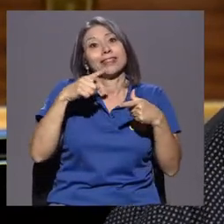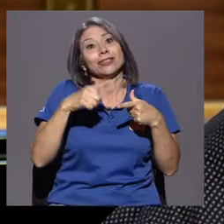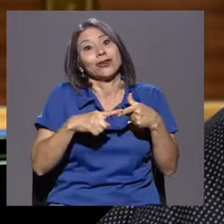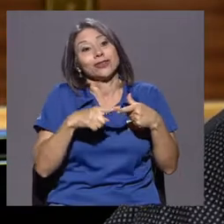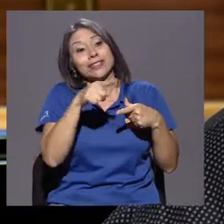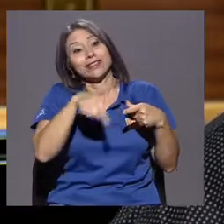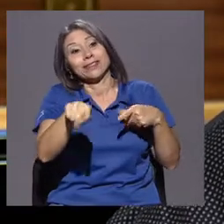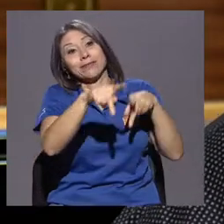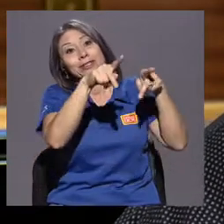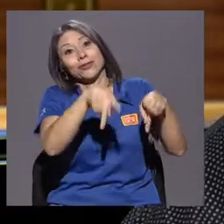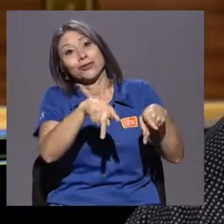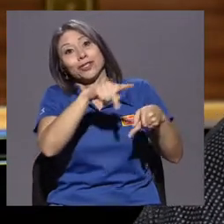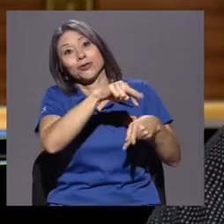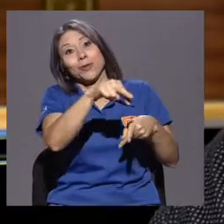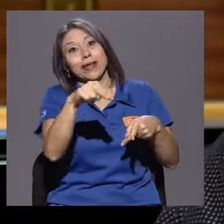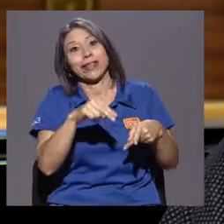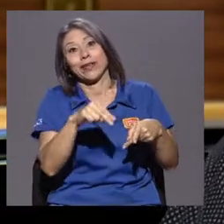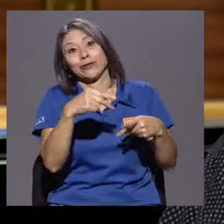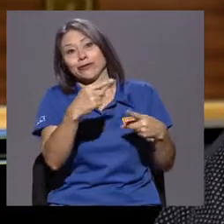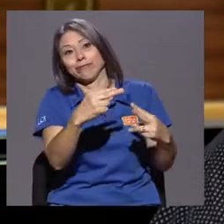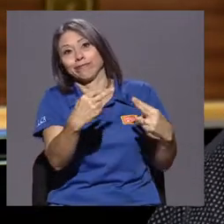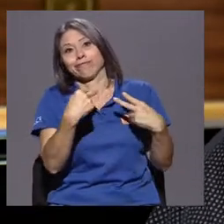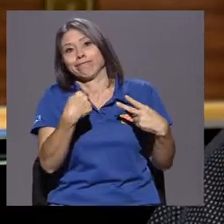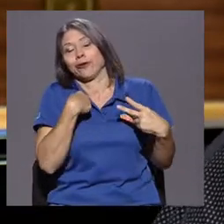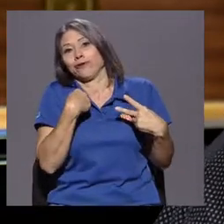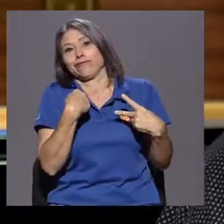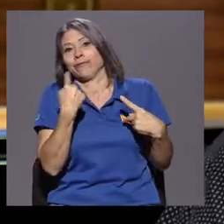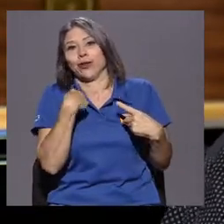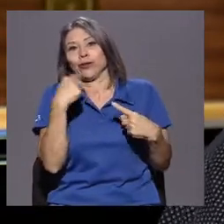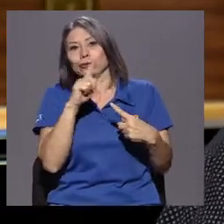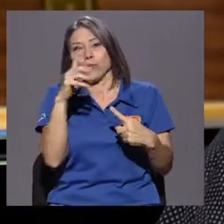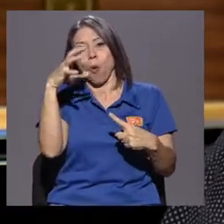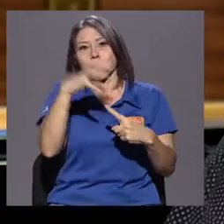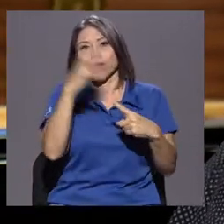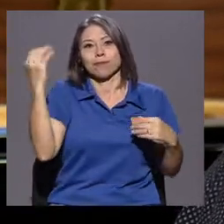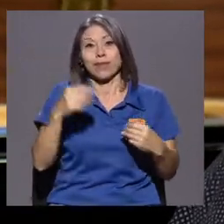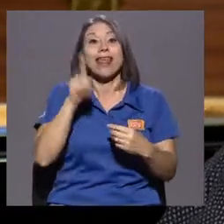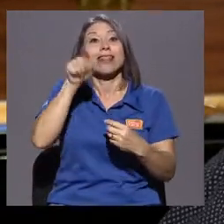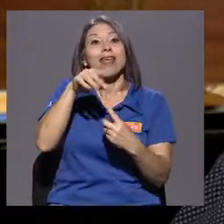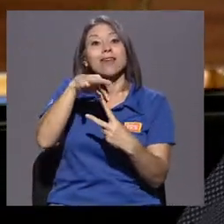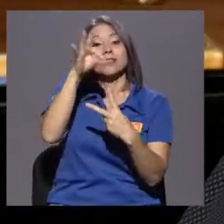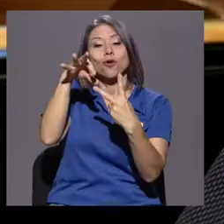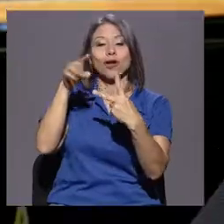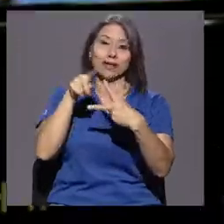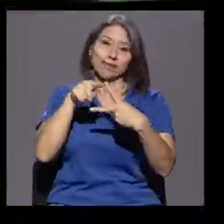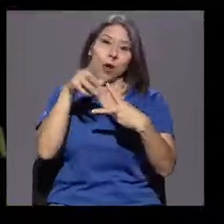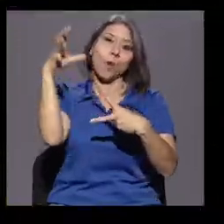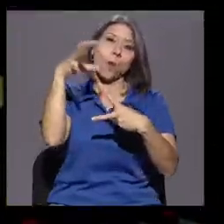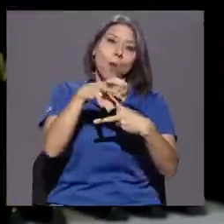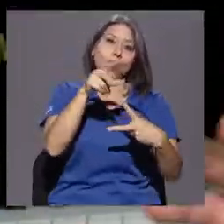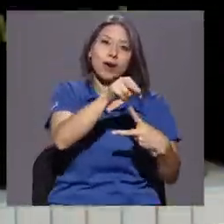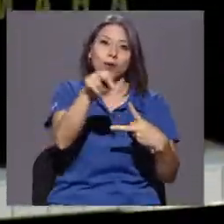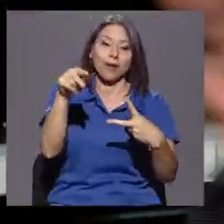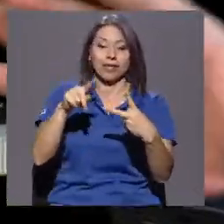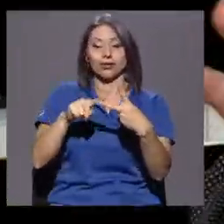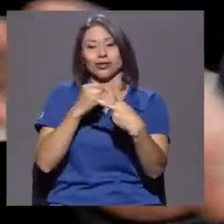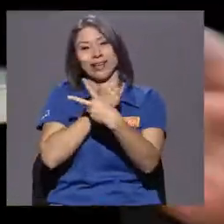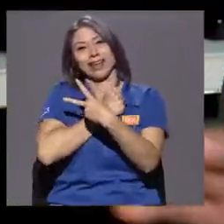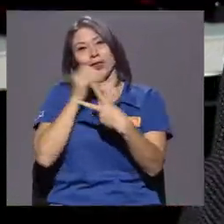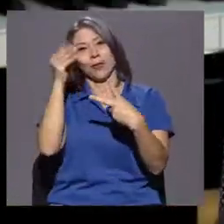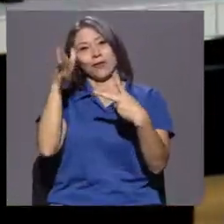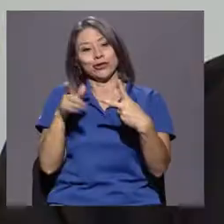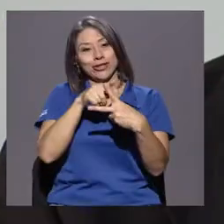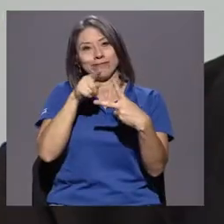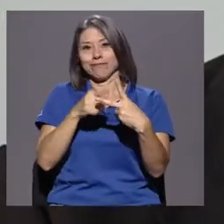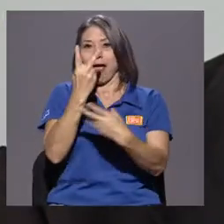impopularidad con los compañeros verdad tienes que escoger una cosa o sos popular con los compañeros o sos querido por los profesores no puede ser